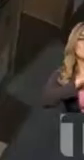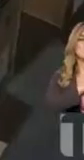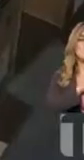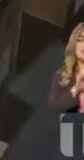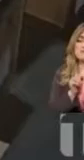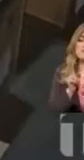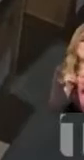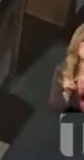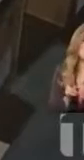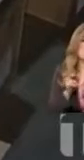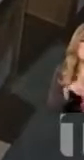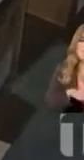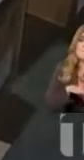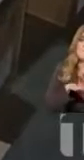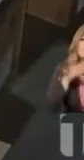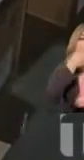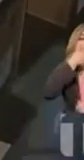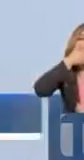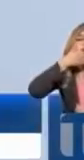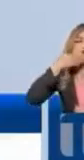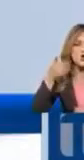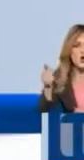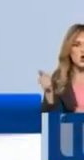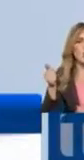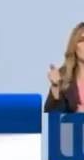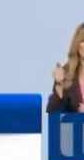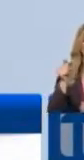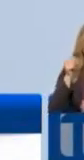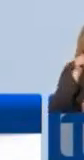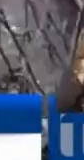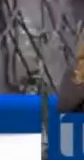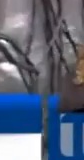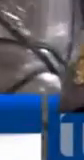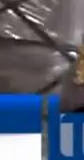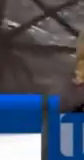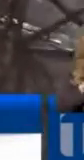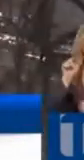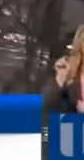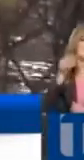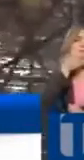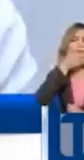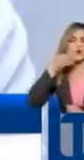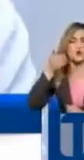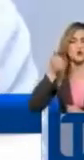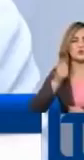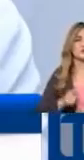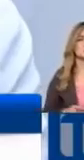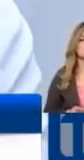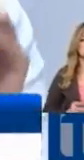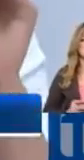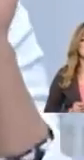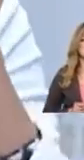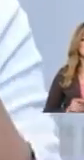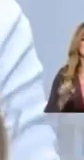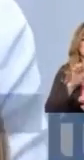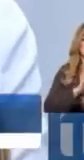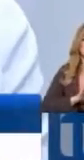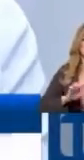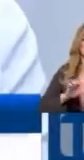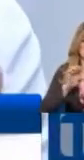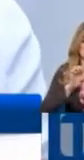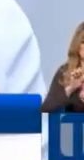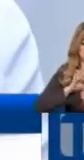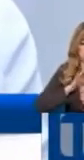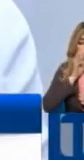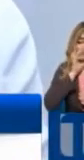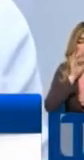misma función y son más eficientes que las PCR, dijo la asesora microbióloga del municipio. A la final detecta el RNA